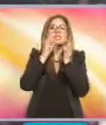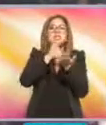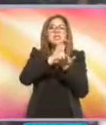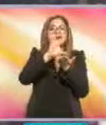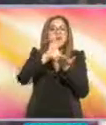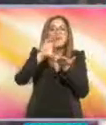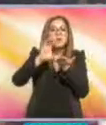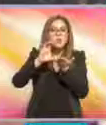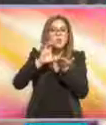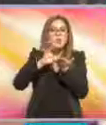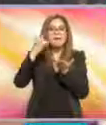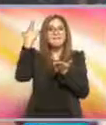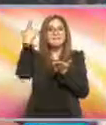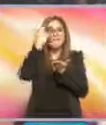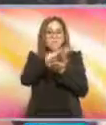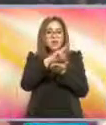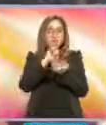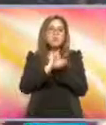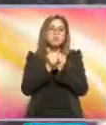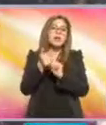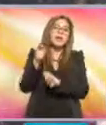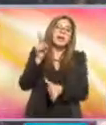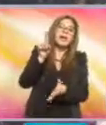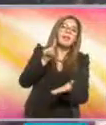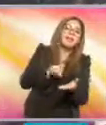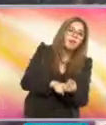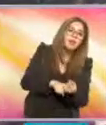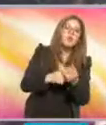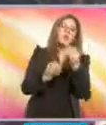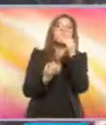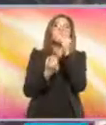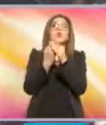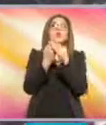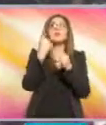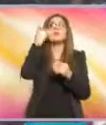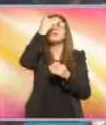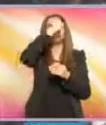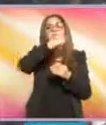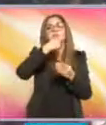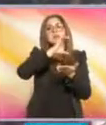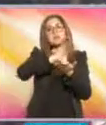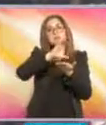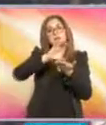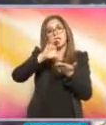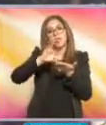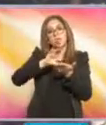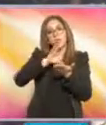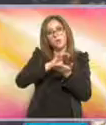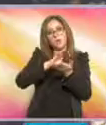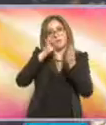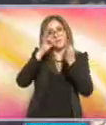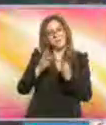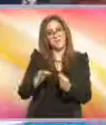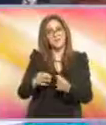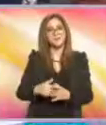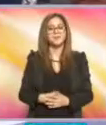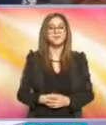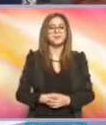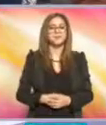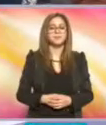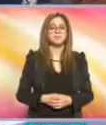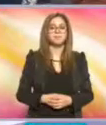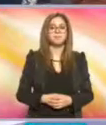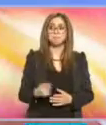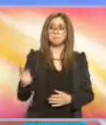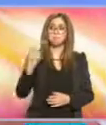muertas y esas manchas, y que desde adentro también se generen nuevas para tener un rostro pues uniforme y parejo. Wow, Araceli, esto que